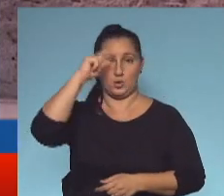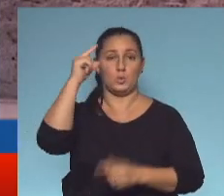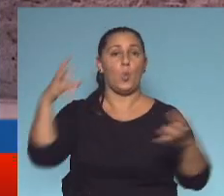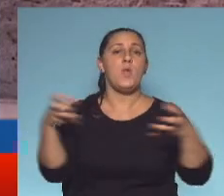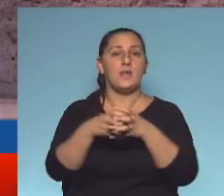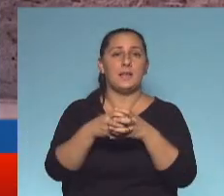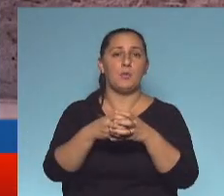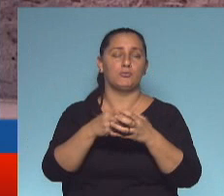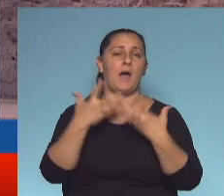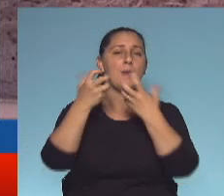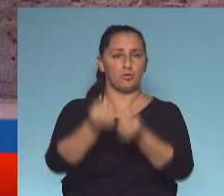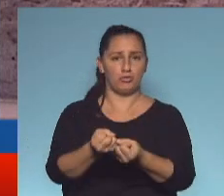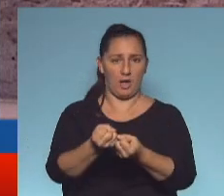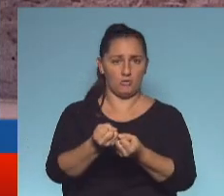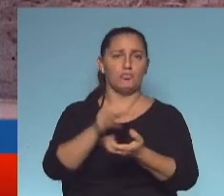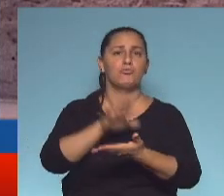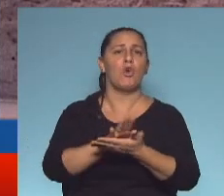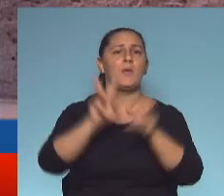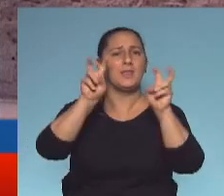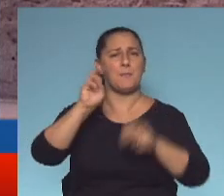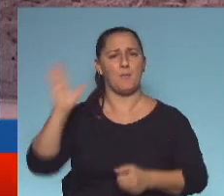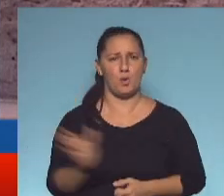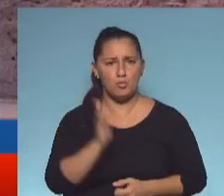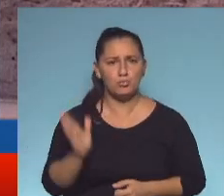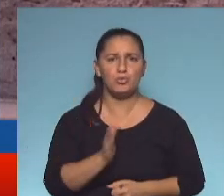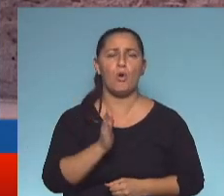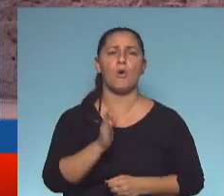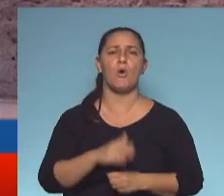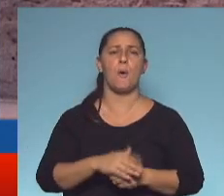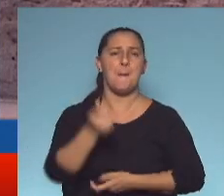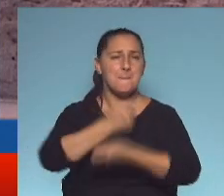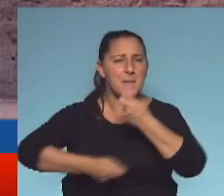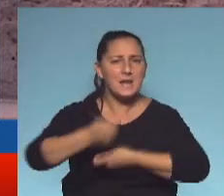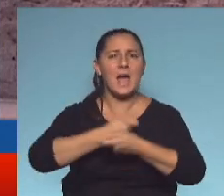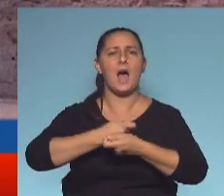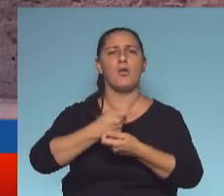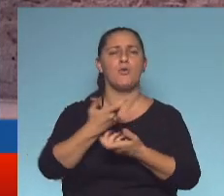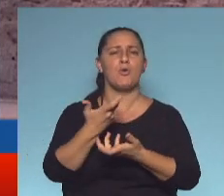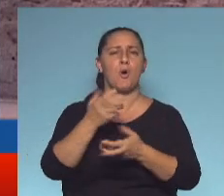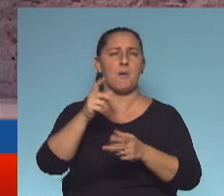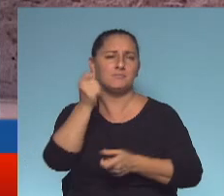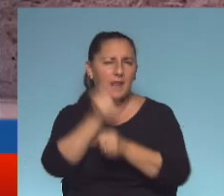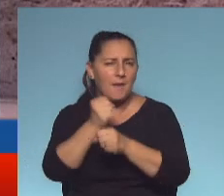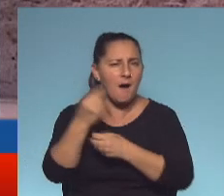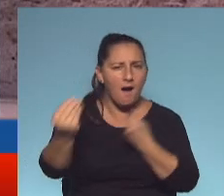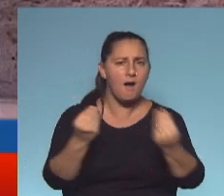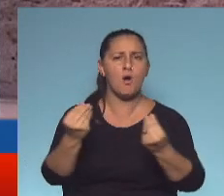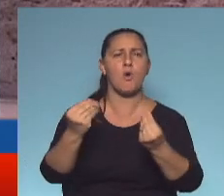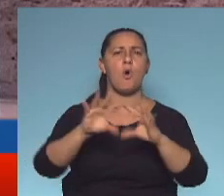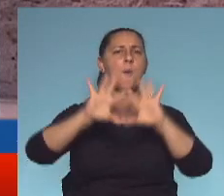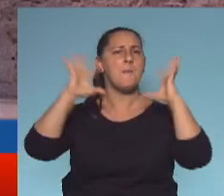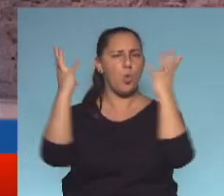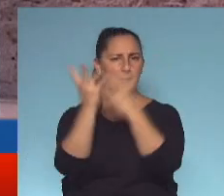ya apoyando aspectos vinculados a la producción, al mercado, a compras públicas, al empleo, al medio